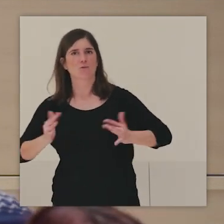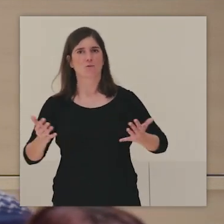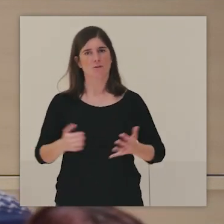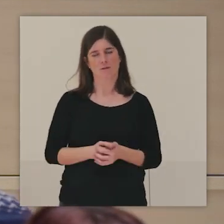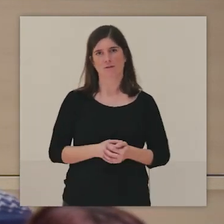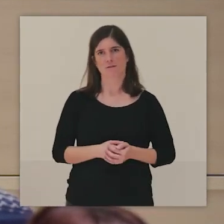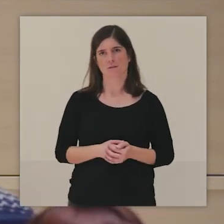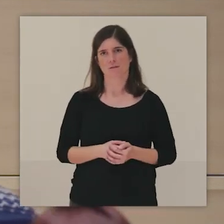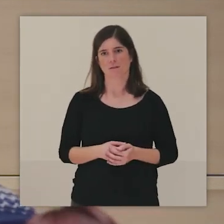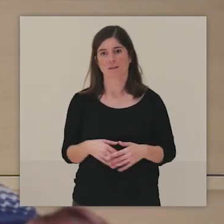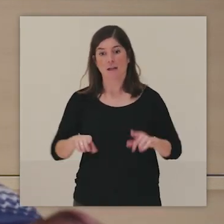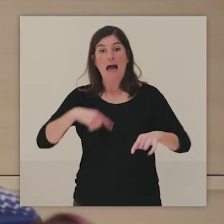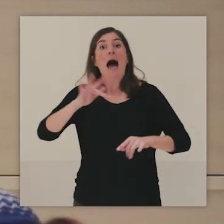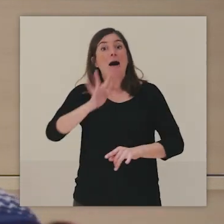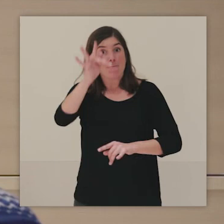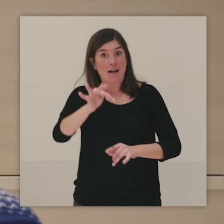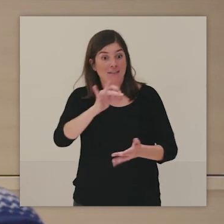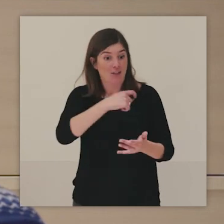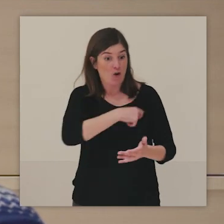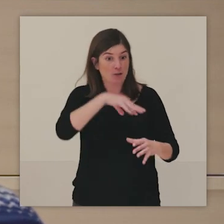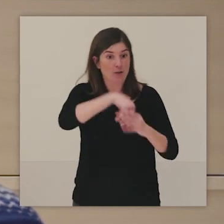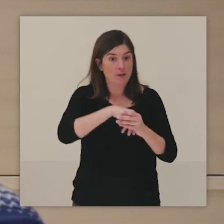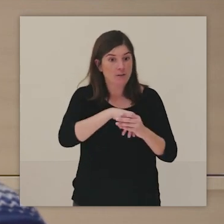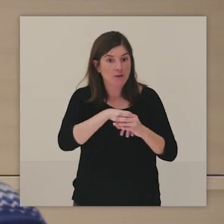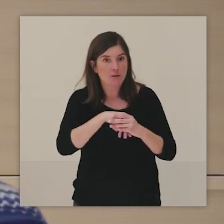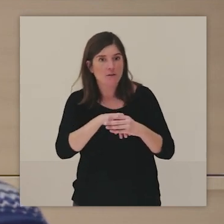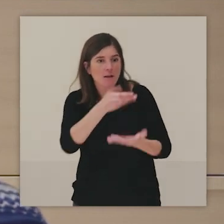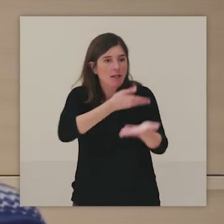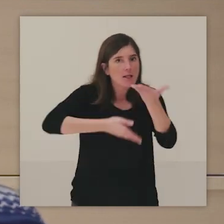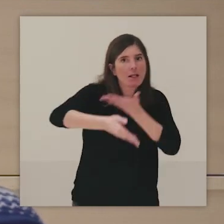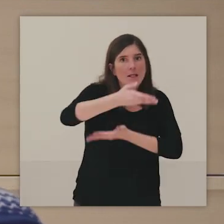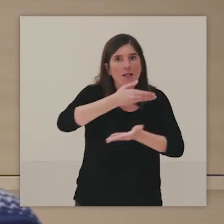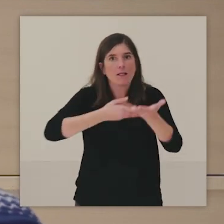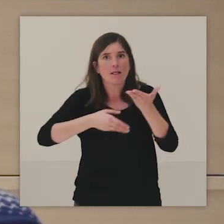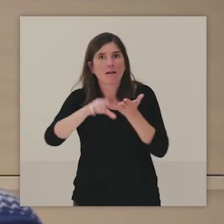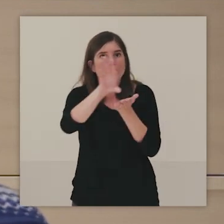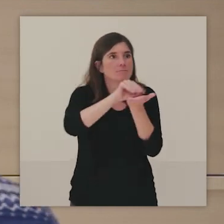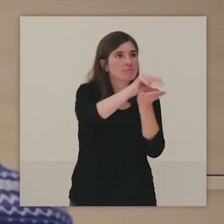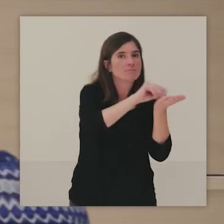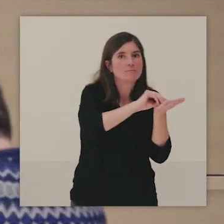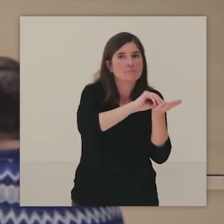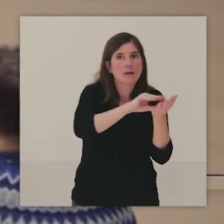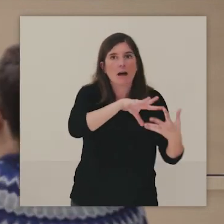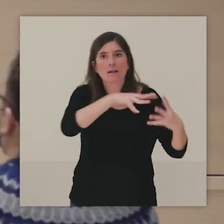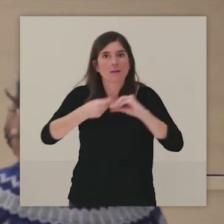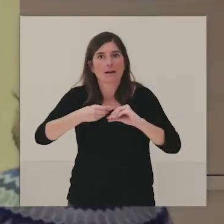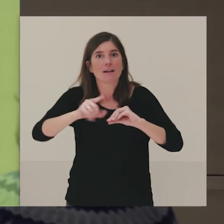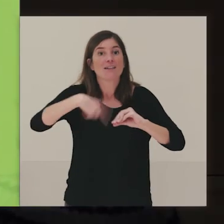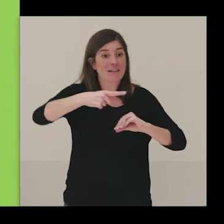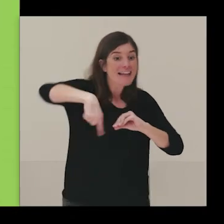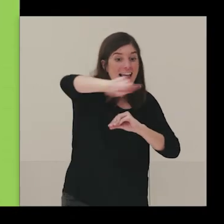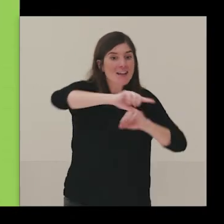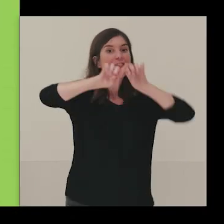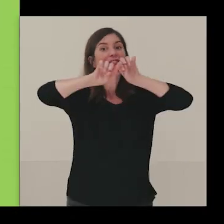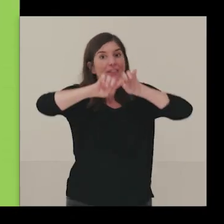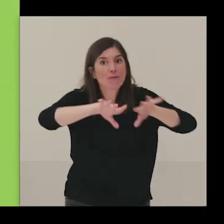desde luego, tendrán que hacer esa difusión aparte. Segundo, fórmense. Primero,